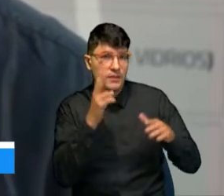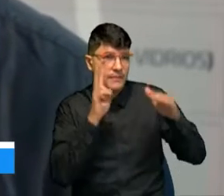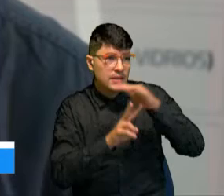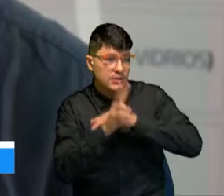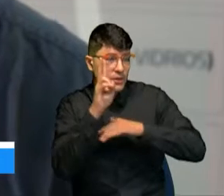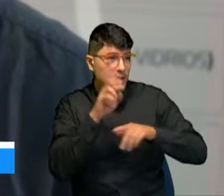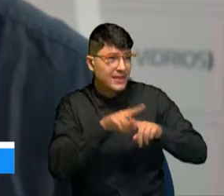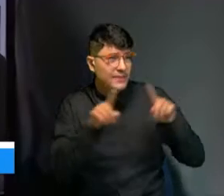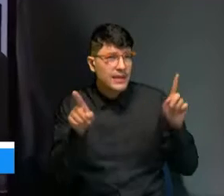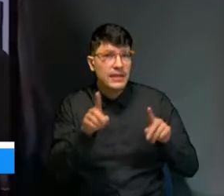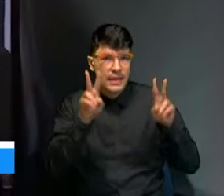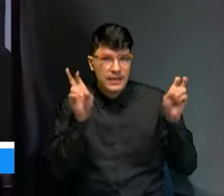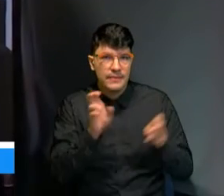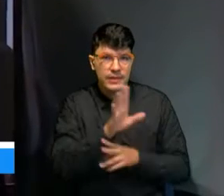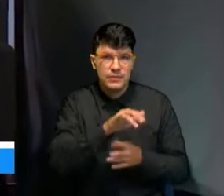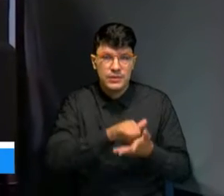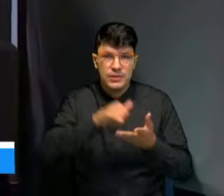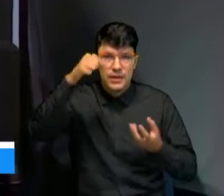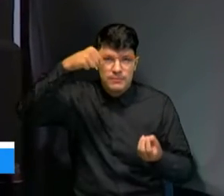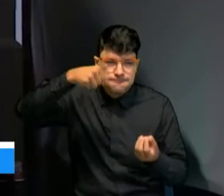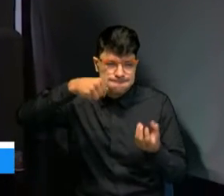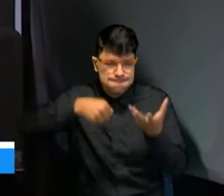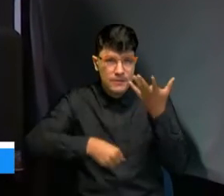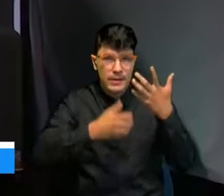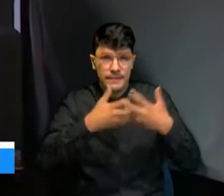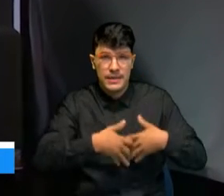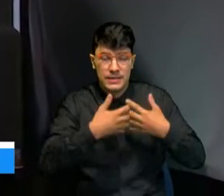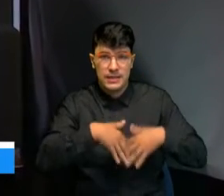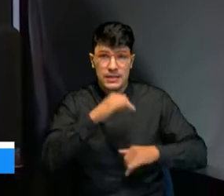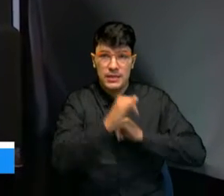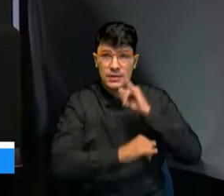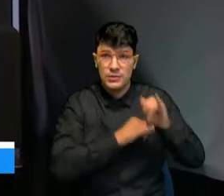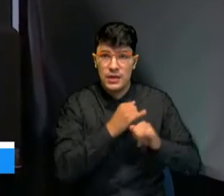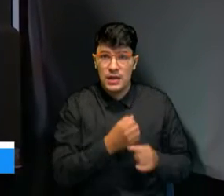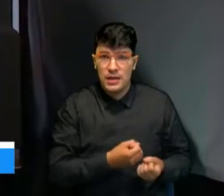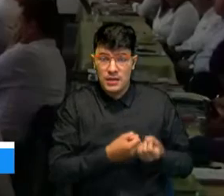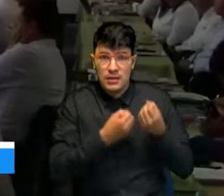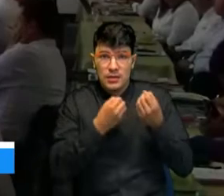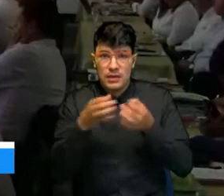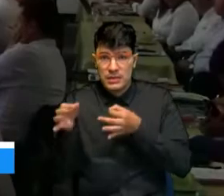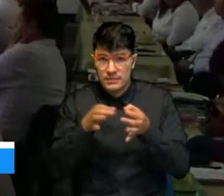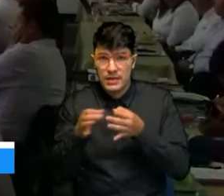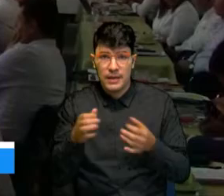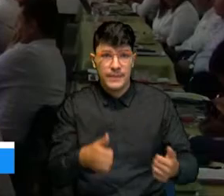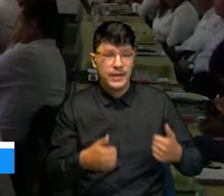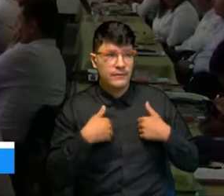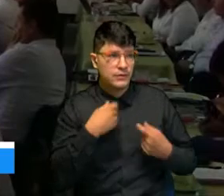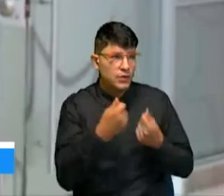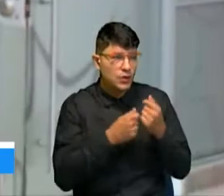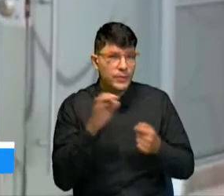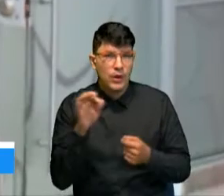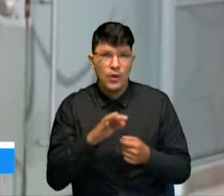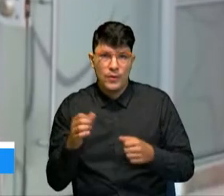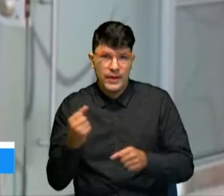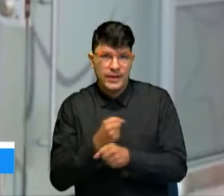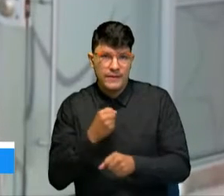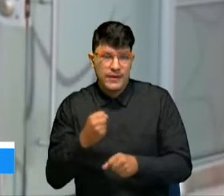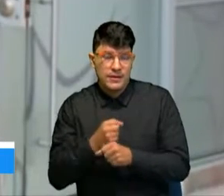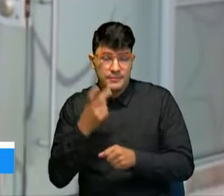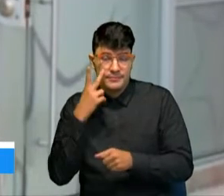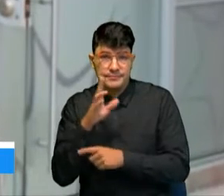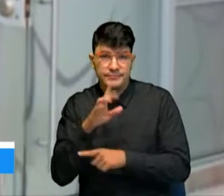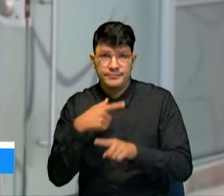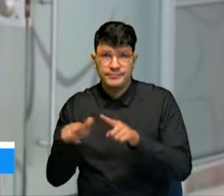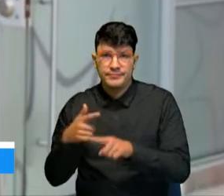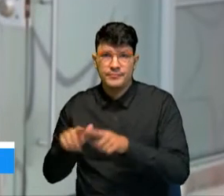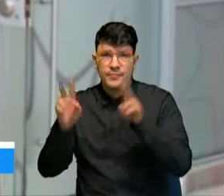fracking. Hidráulico. Las multinacionales expusieron beneficios económicos y laborales del fracking, entre otros temas. Ampliar